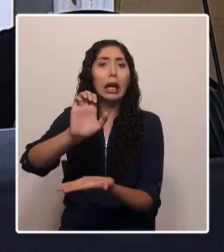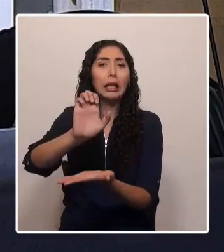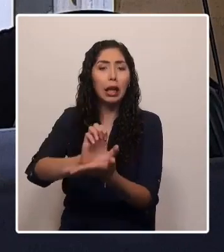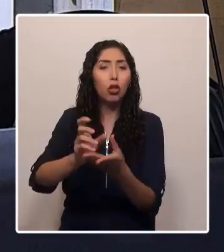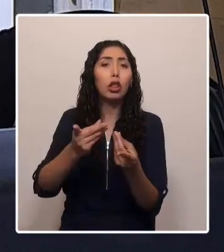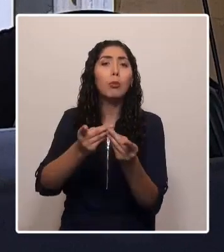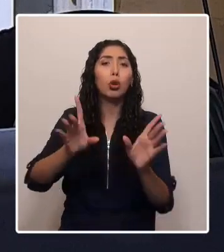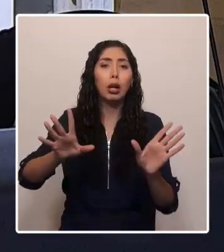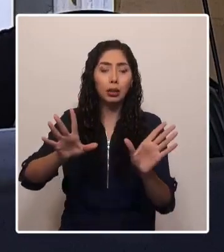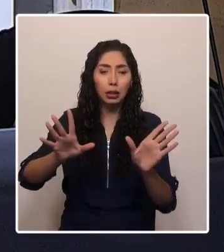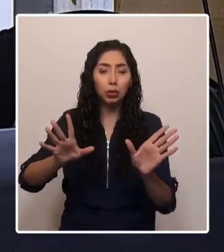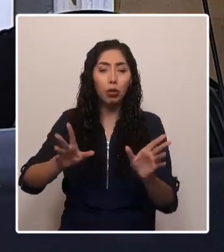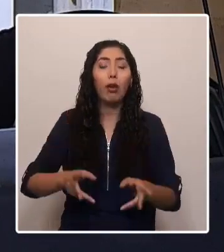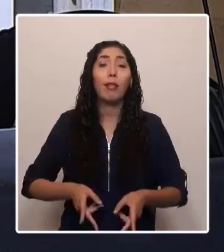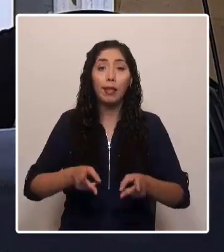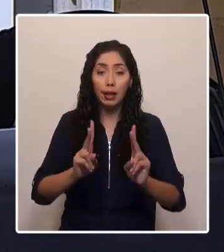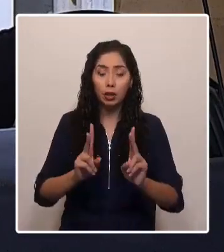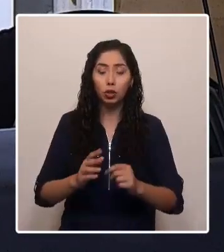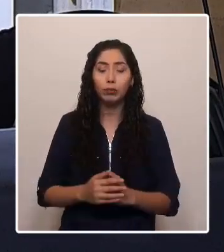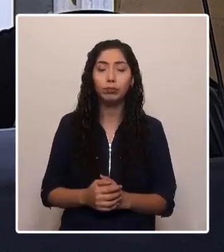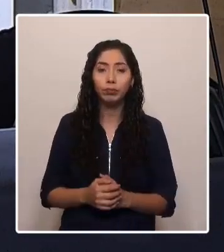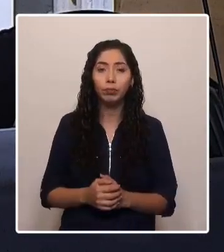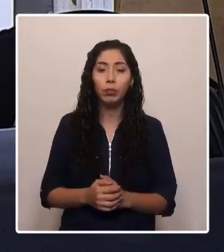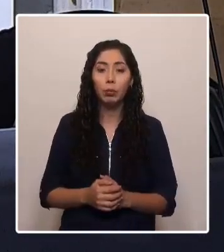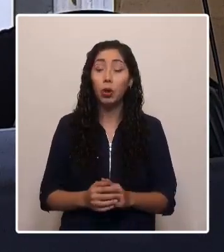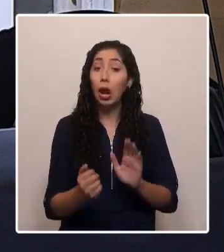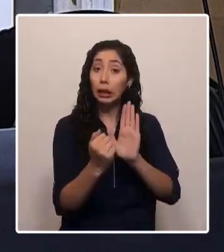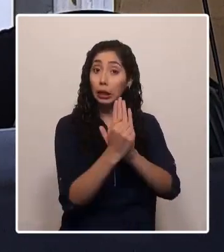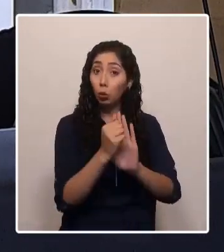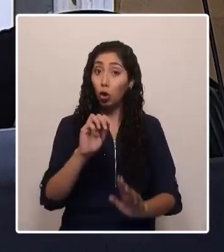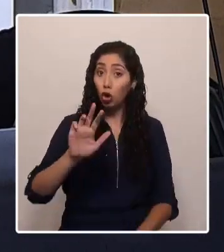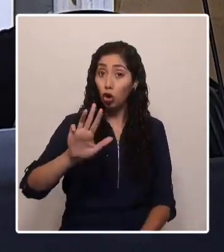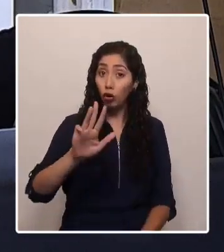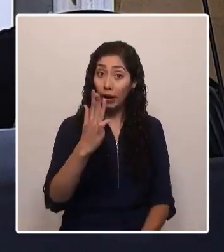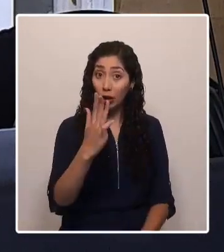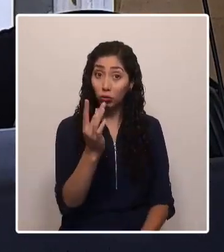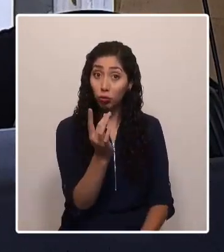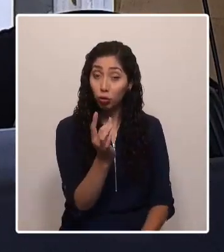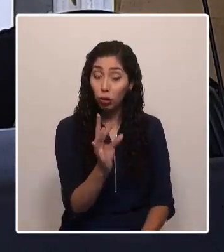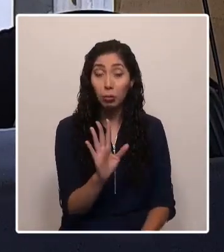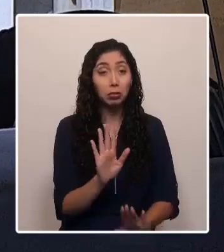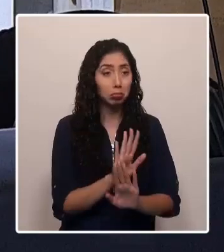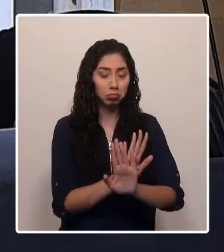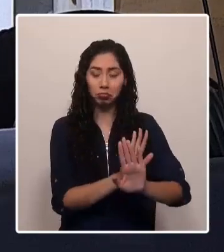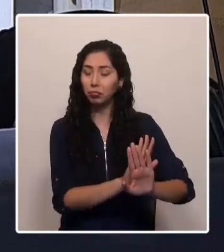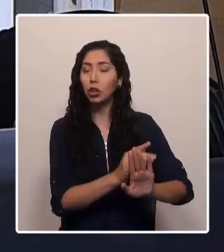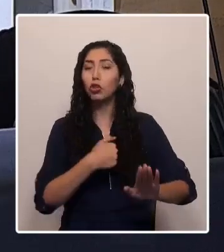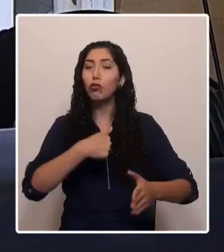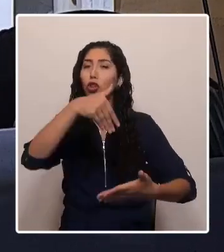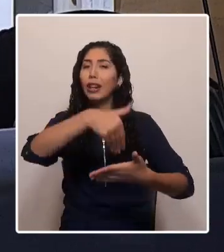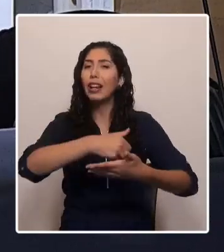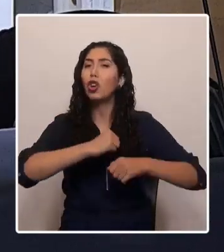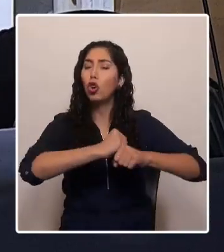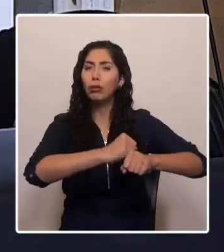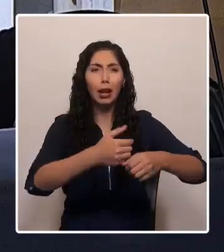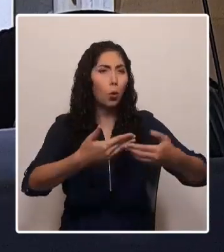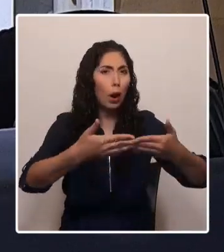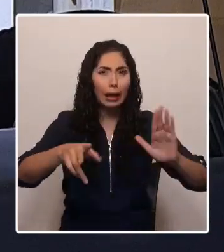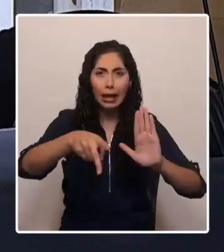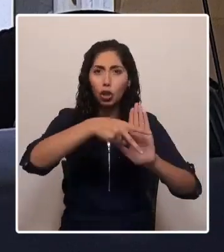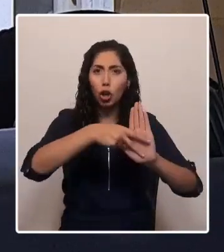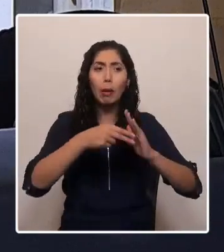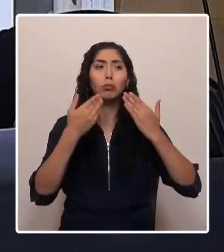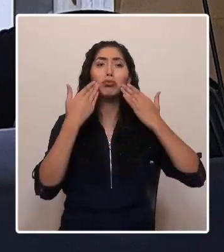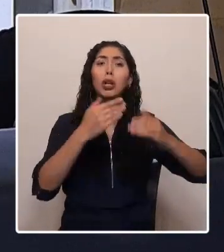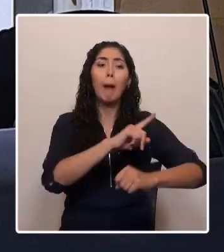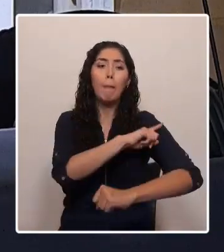forma. Pero más allá del artículo 9 del informe, votaré en contra de cualquier norma que dé poder al Estado para controlar